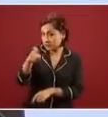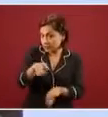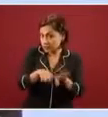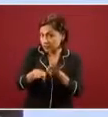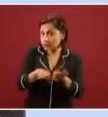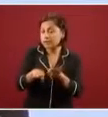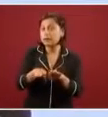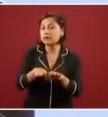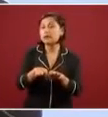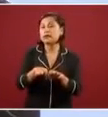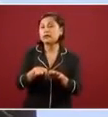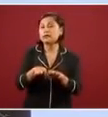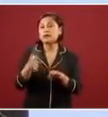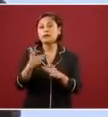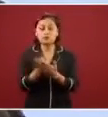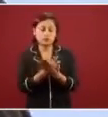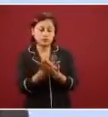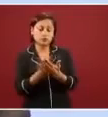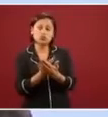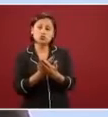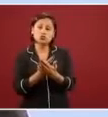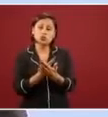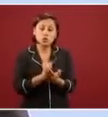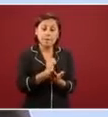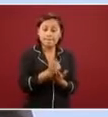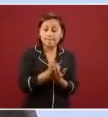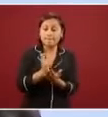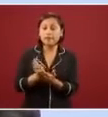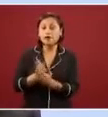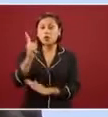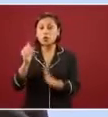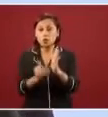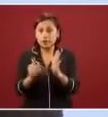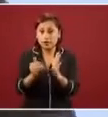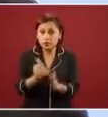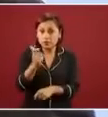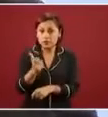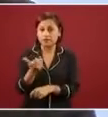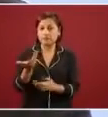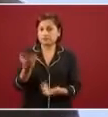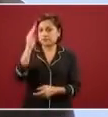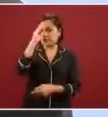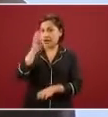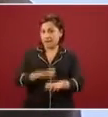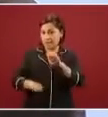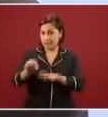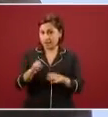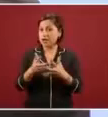debe de tener una nómina como de 1 millón de pesos. O sea, no son pequeñas empresas. ¿Qué es lo que estamos pensando? Pues que